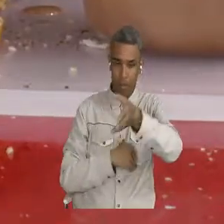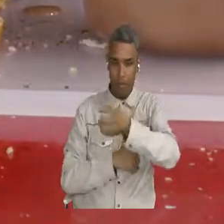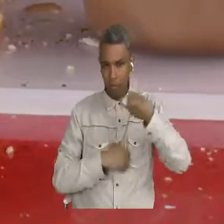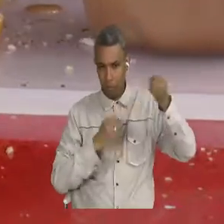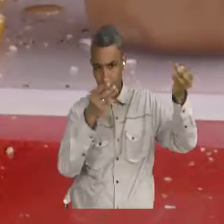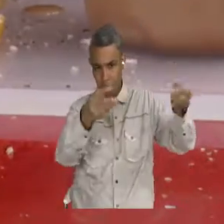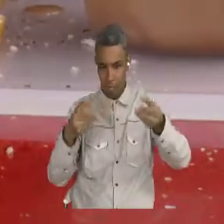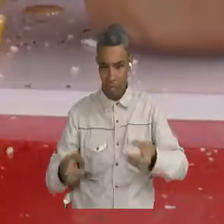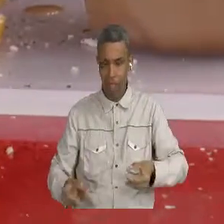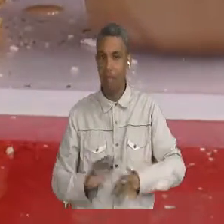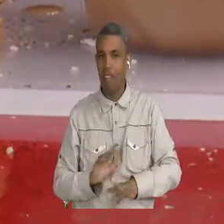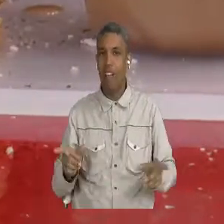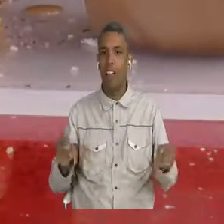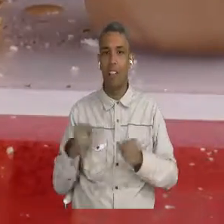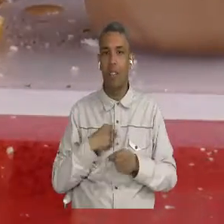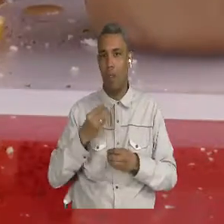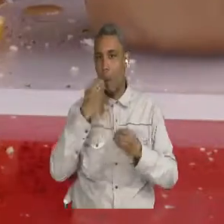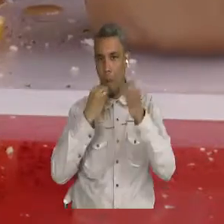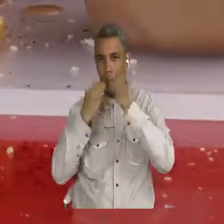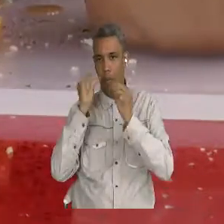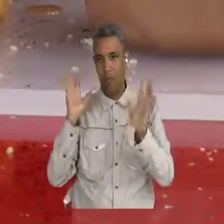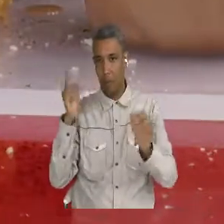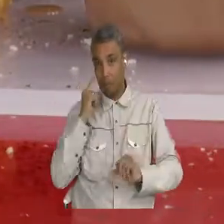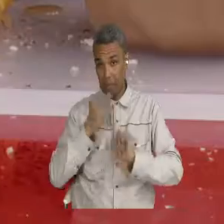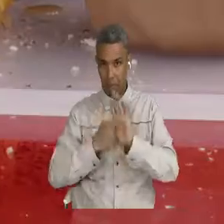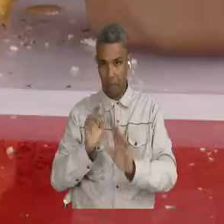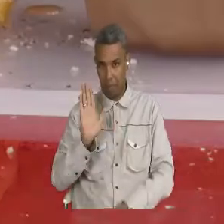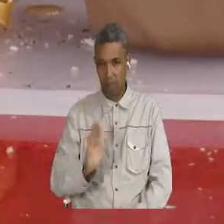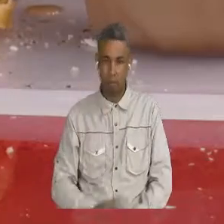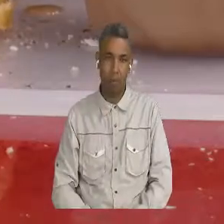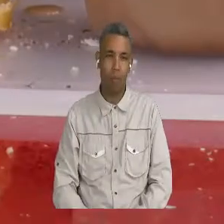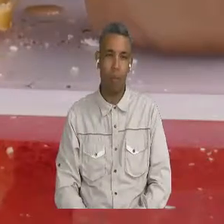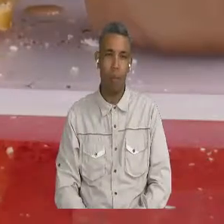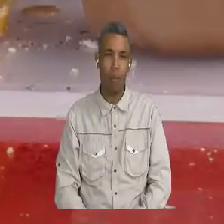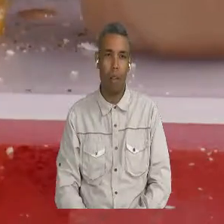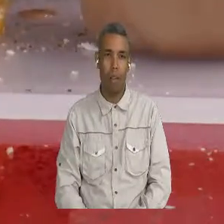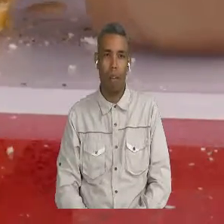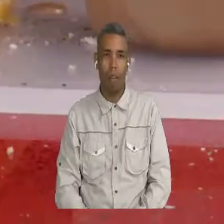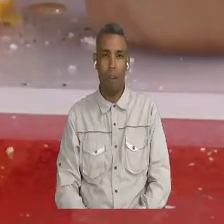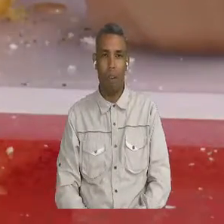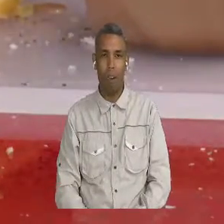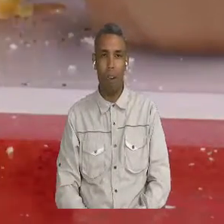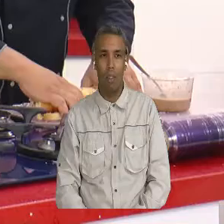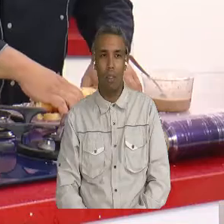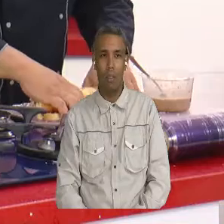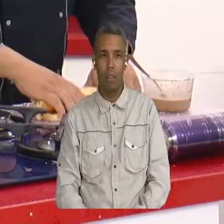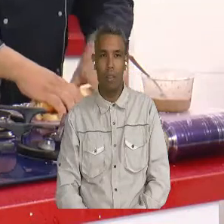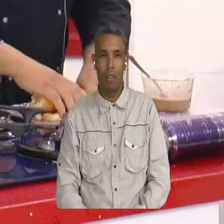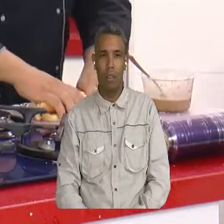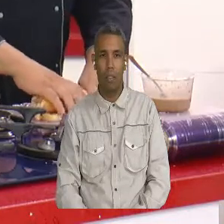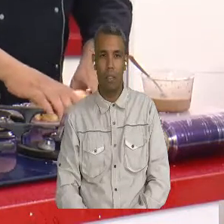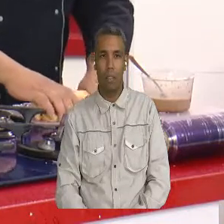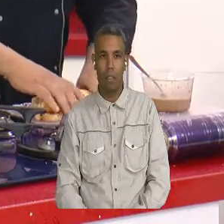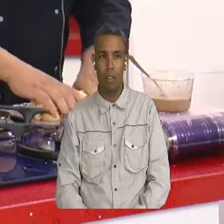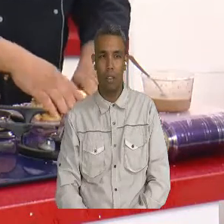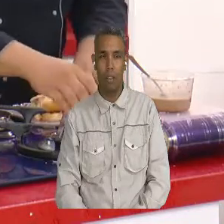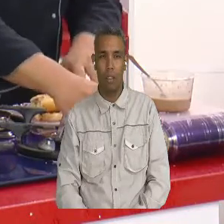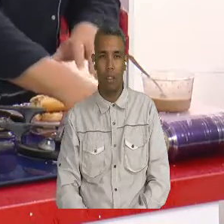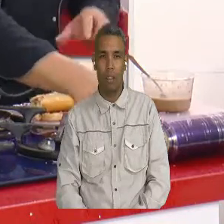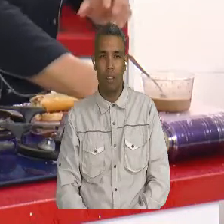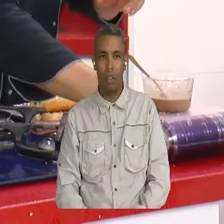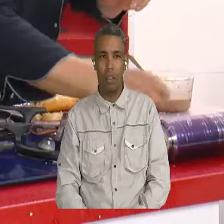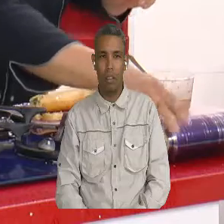montemos que va a quedar algo diferente. Claro que sí. Con un pan que en casa lo tienen, que quedó el día anterior. Yo me